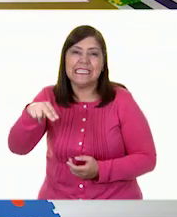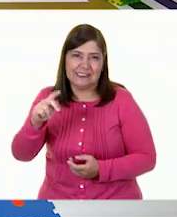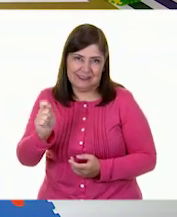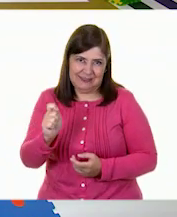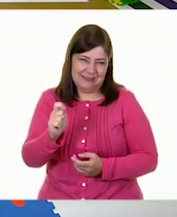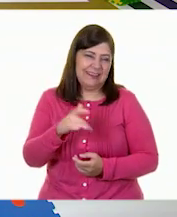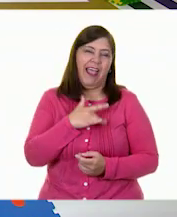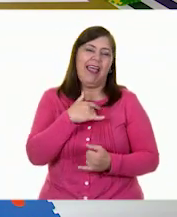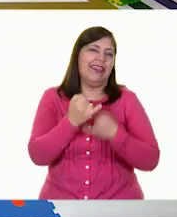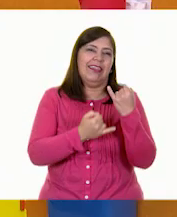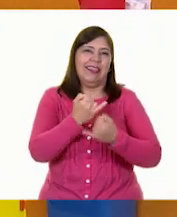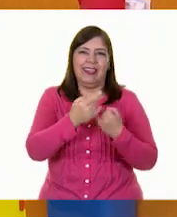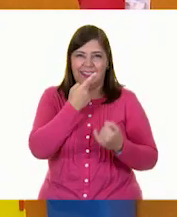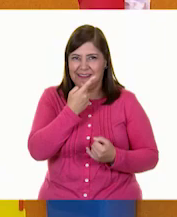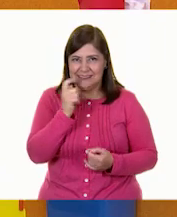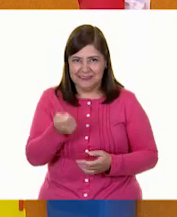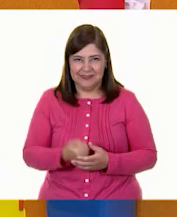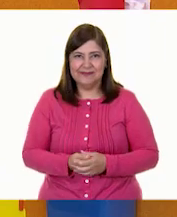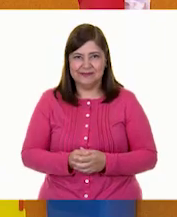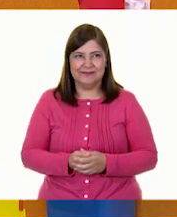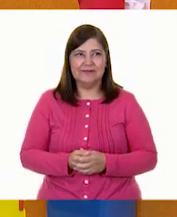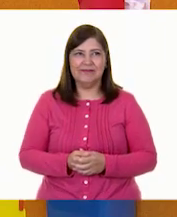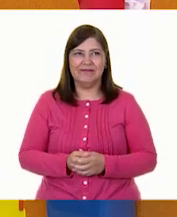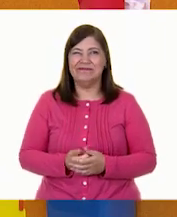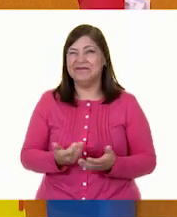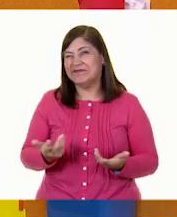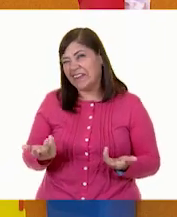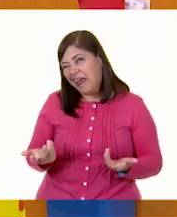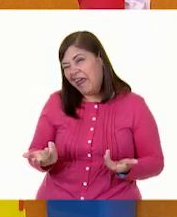¿Ves? Ay, maestra. Te dije, esos eran como